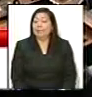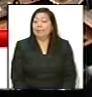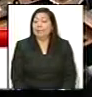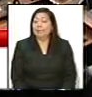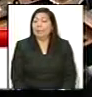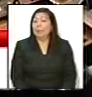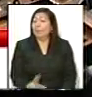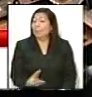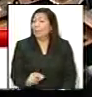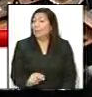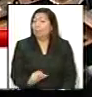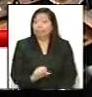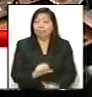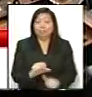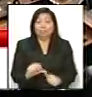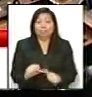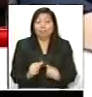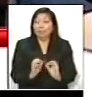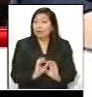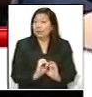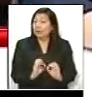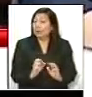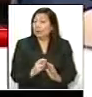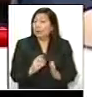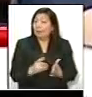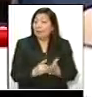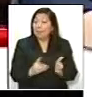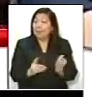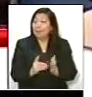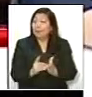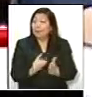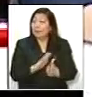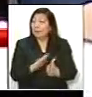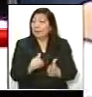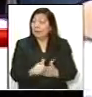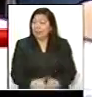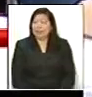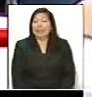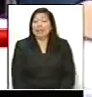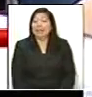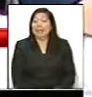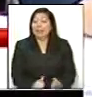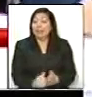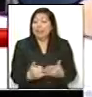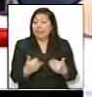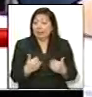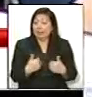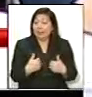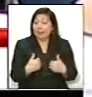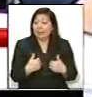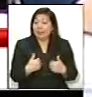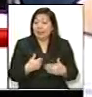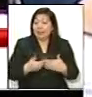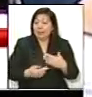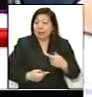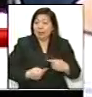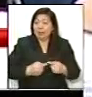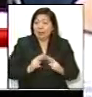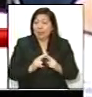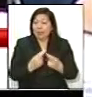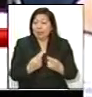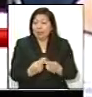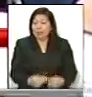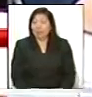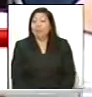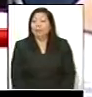al no haberse circulado el texto del predictamen para la sesión, consideramos que debería pasarse para la siguiente sesión, en